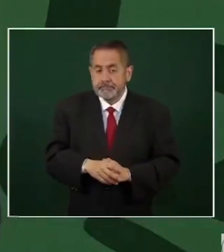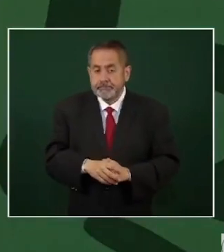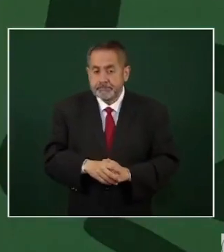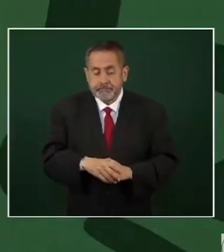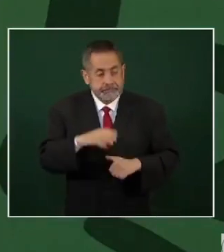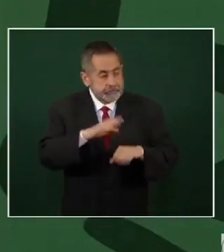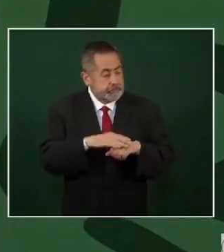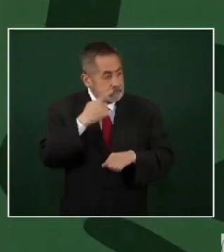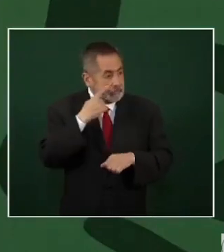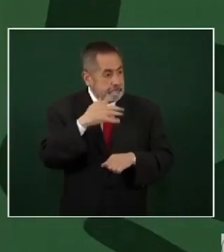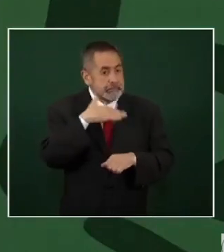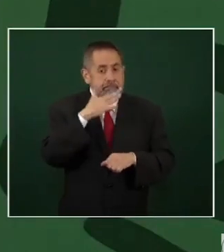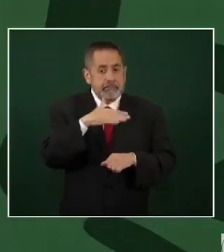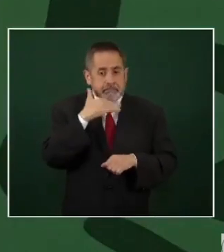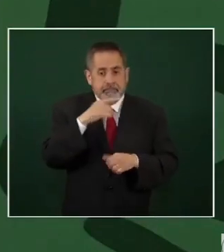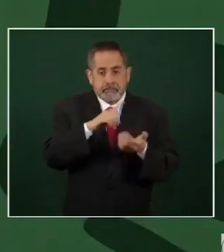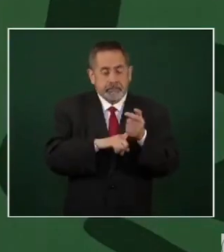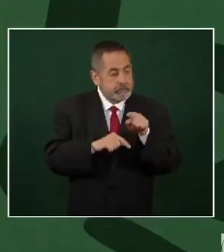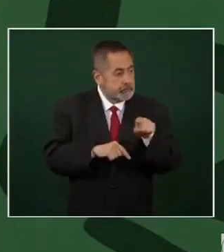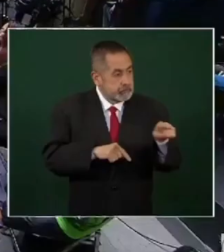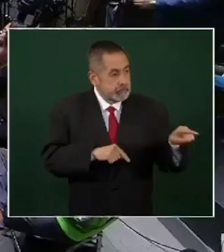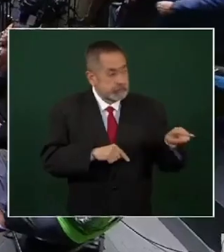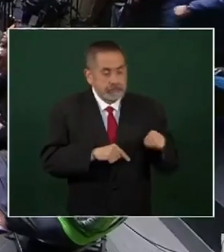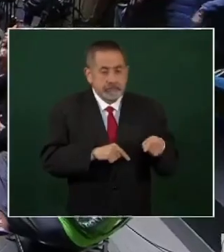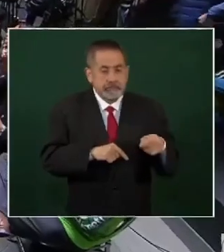actos que consideramos